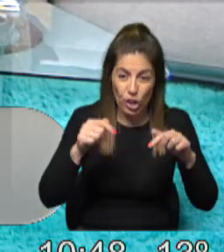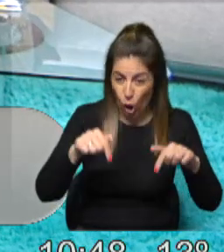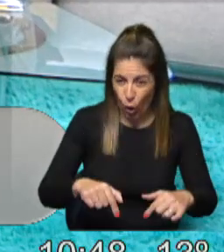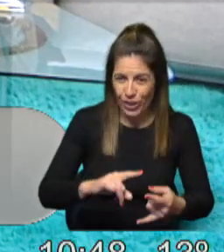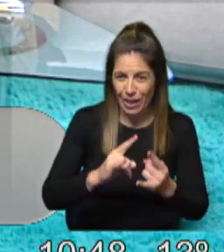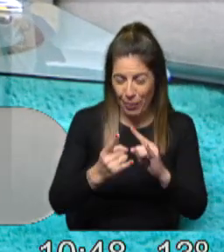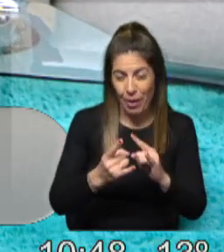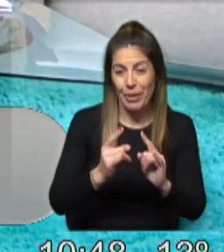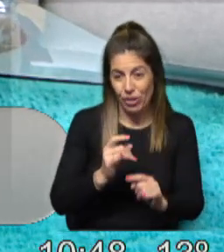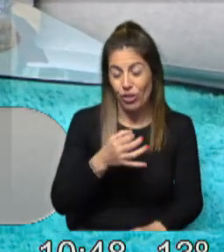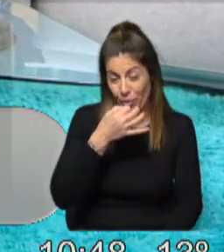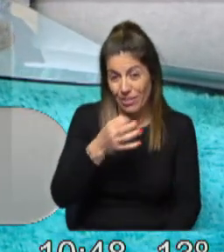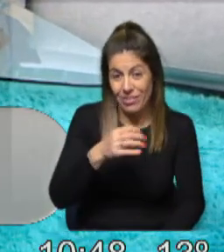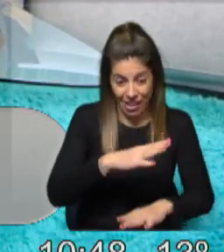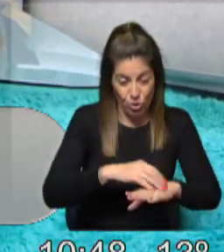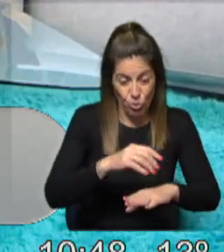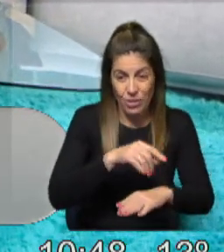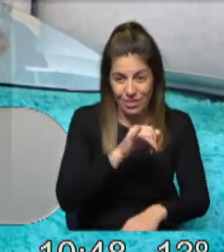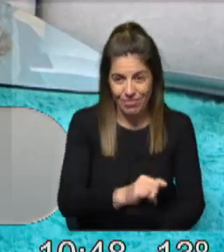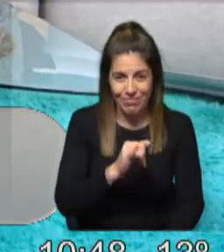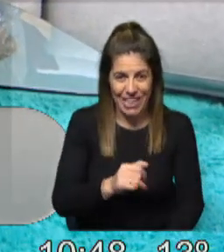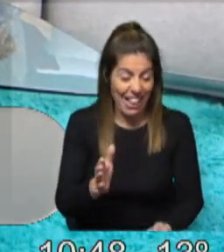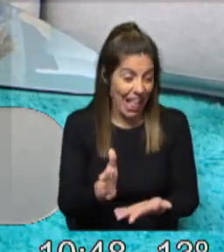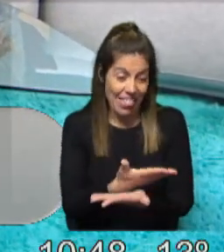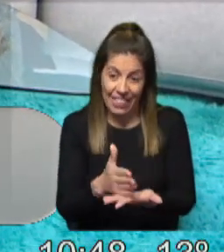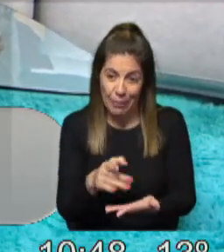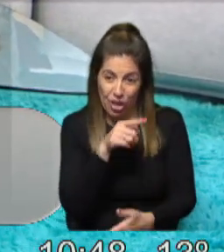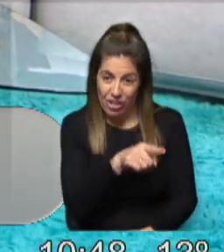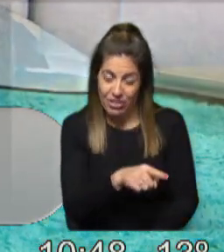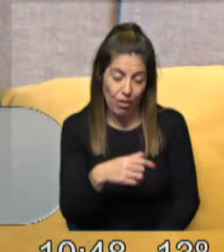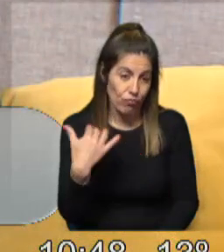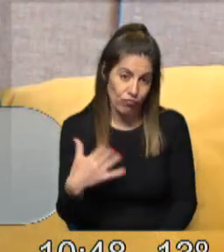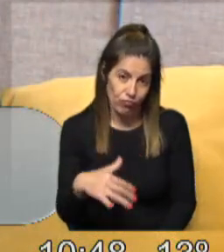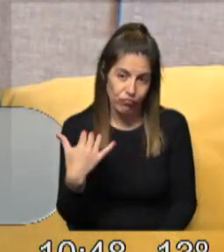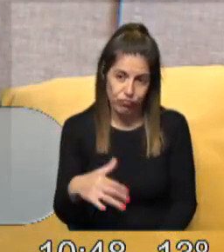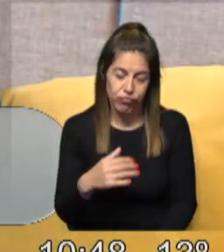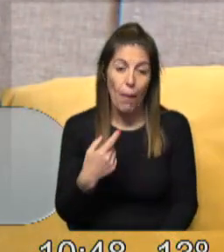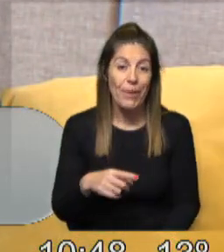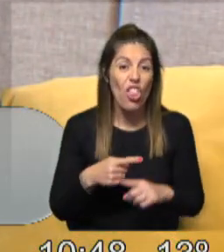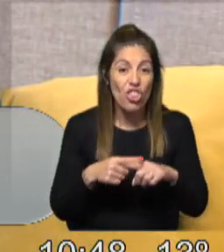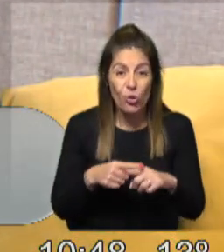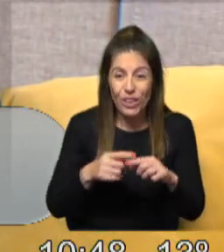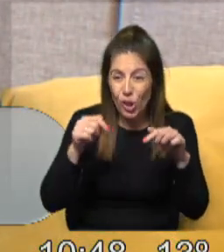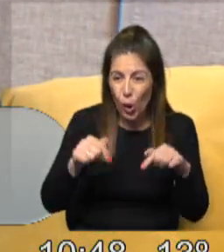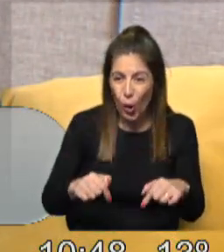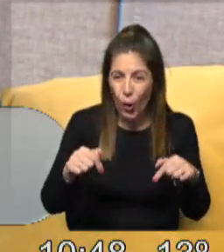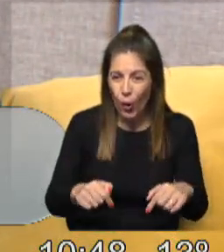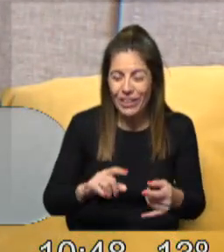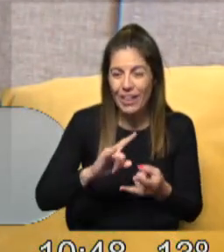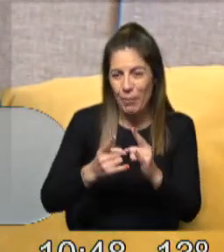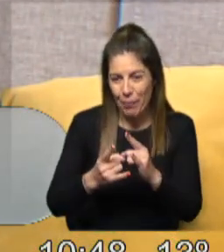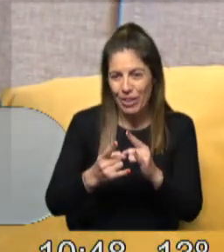Parlamento de Suecia. Está pasando la discriminación. Es brutal, es tremendo. Pero lo están discutiendo hoy en el Parlamento, es